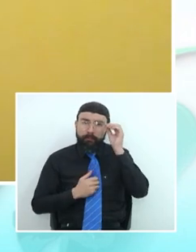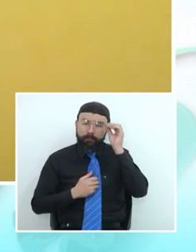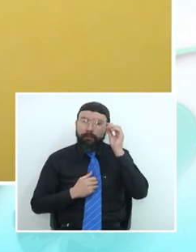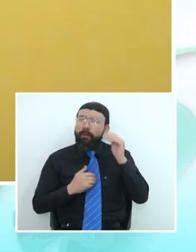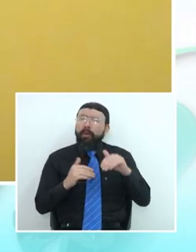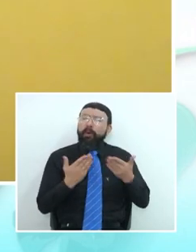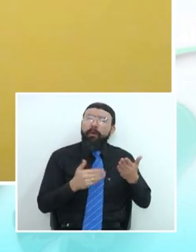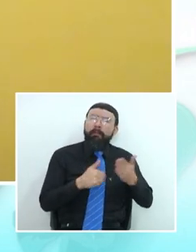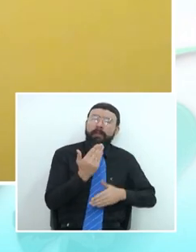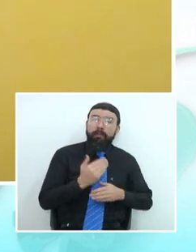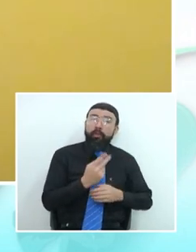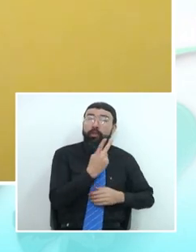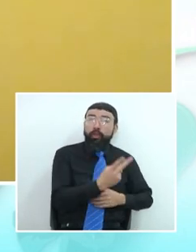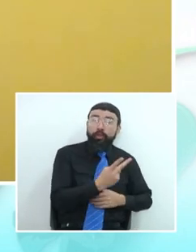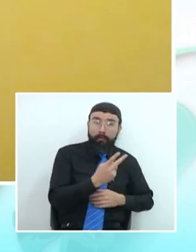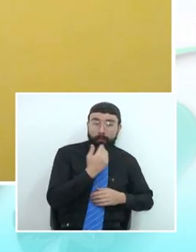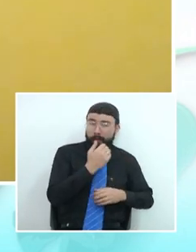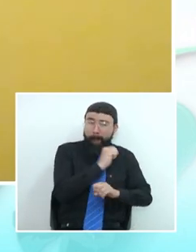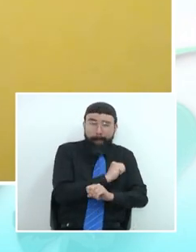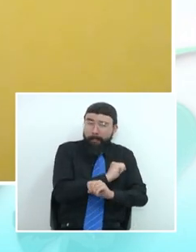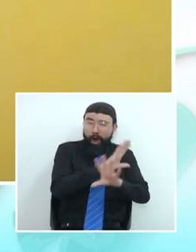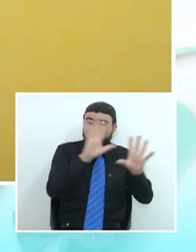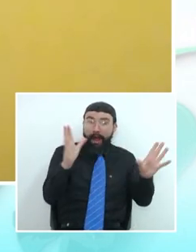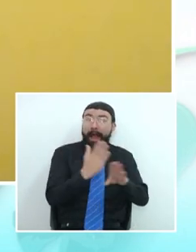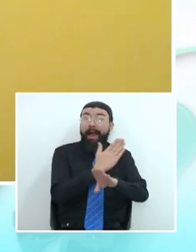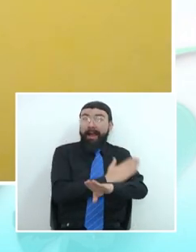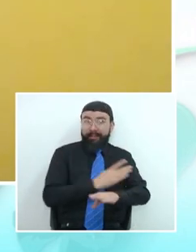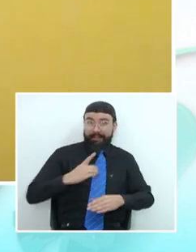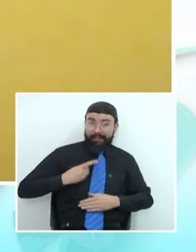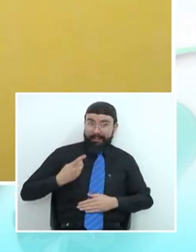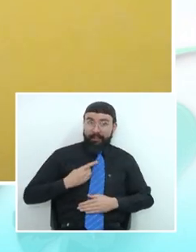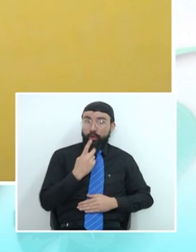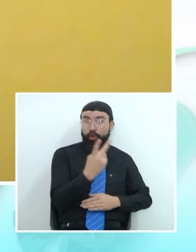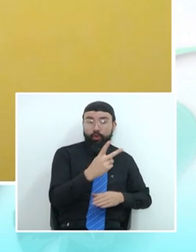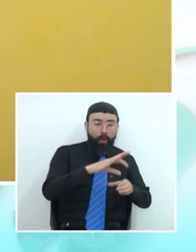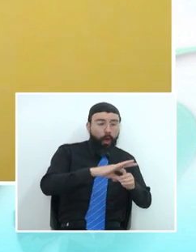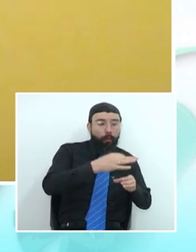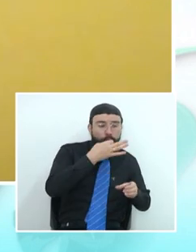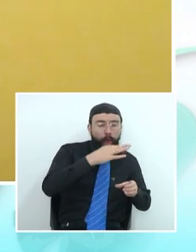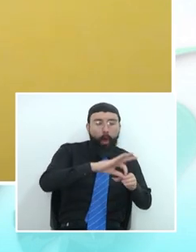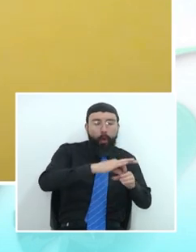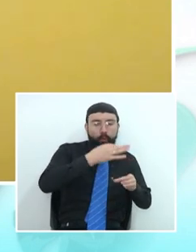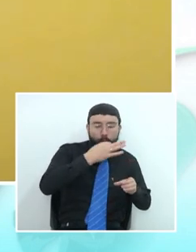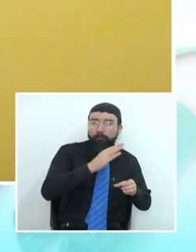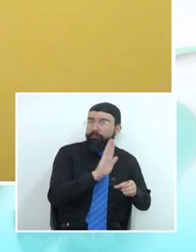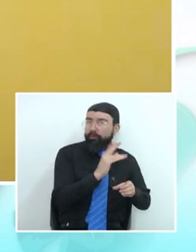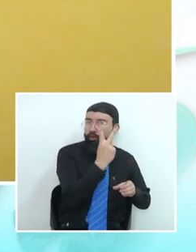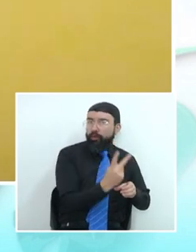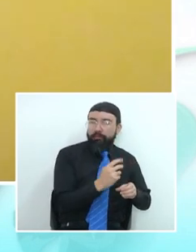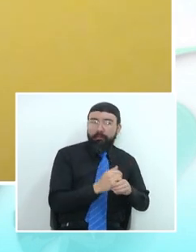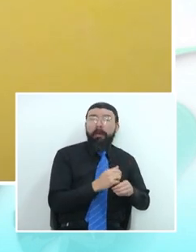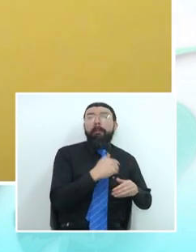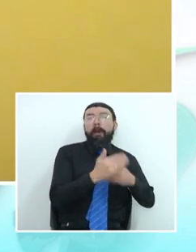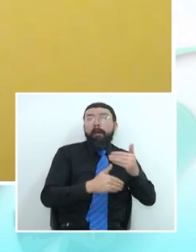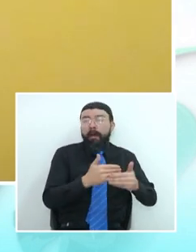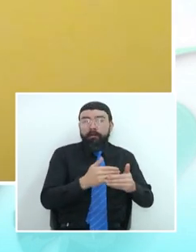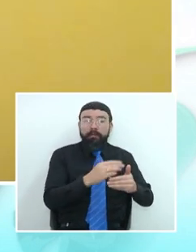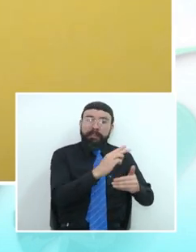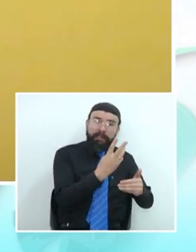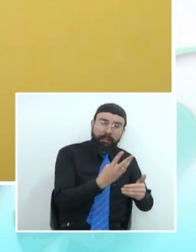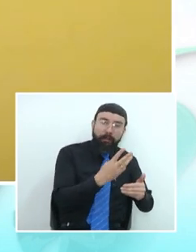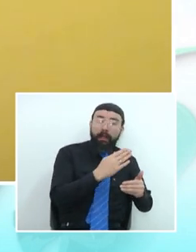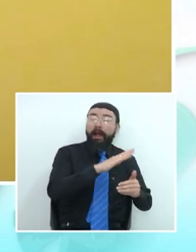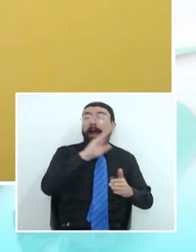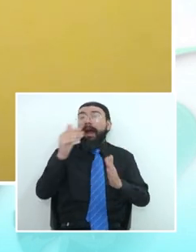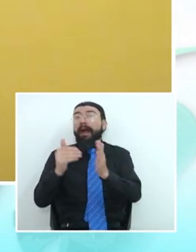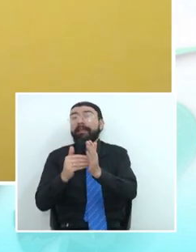empieza con dos uchuvas en ayunas, o sea, dos pisalis, y vamos aumentando hasta llegar al día 10, que hay